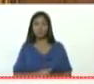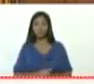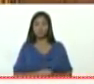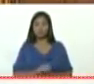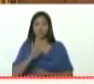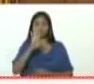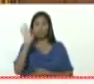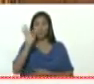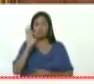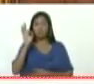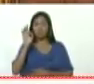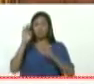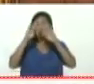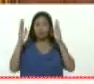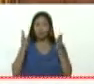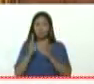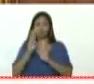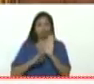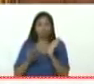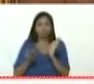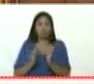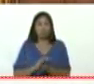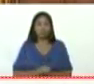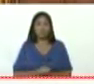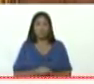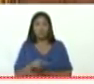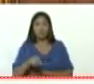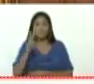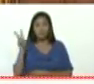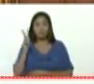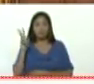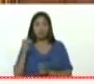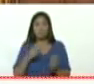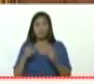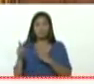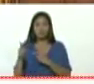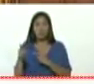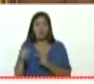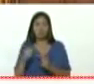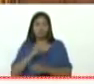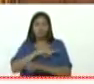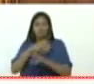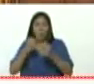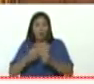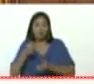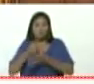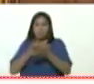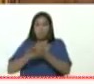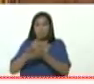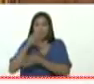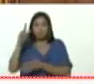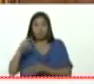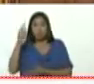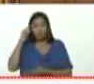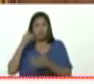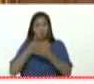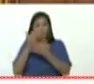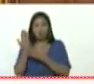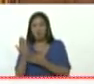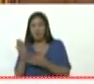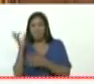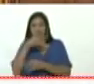5% en el país y en el mundo menos. En Venezuela es que el Twitter es candela. Batallas diarias, en la madrugada, en la noche, en